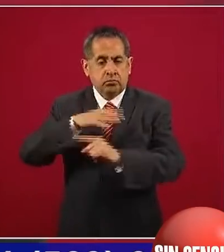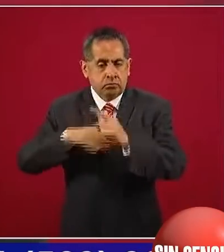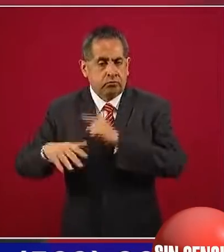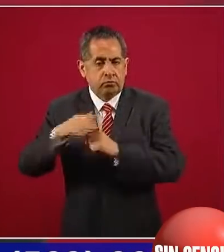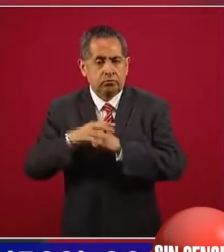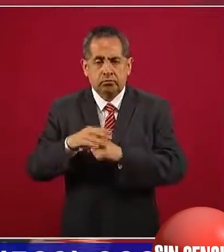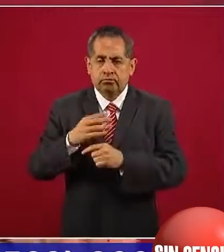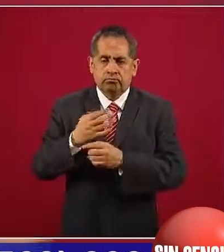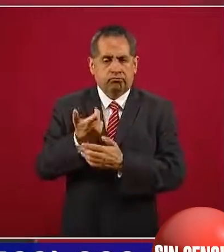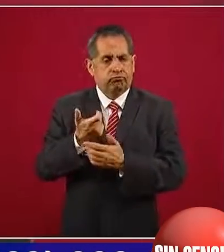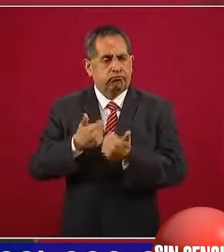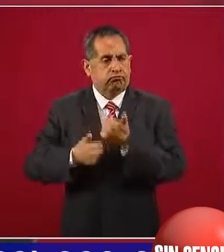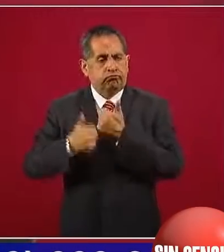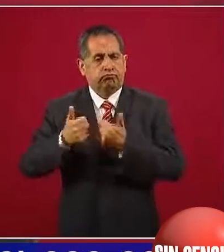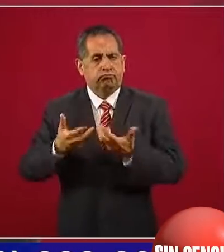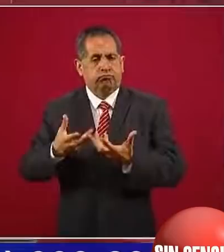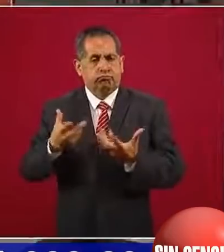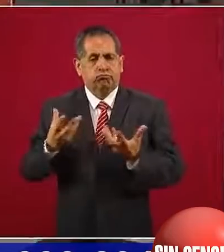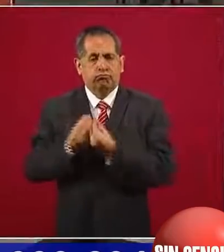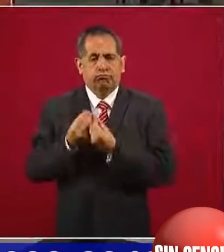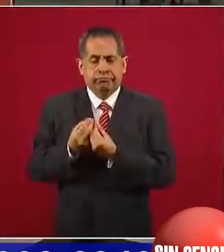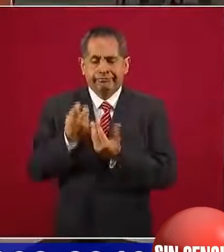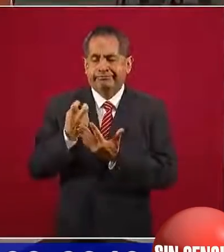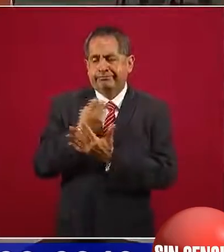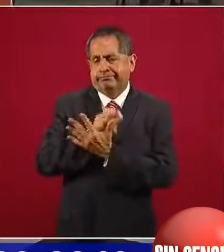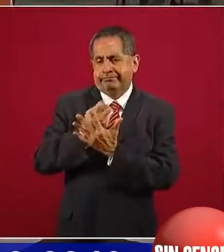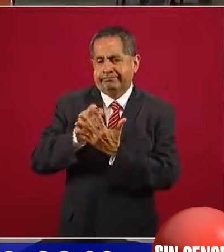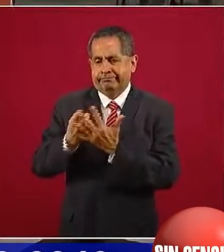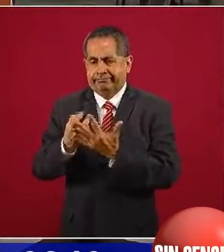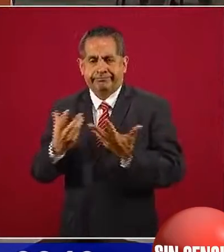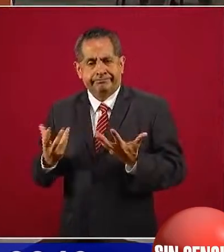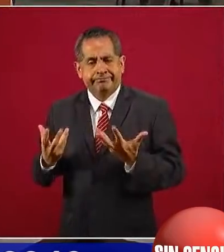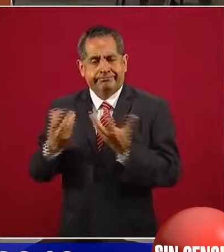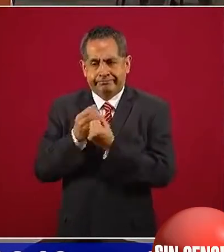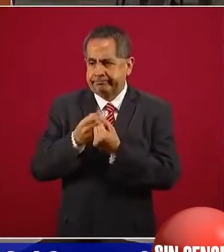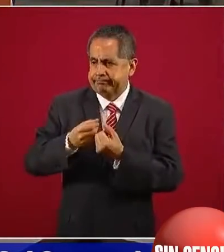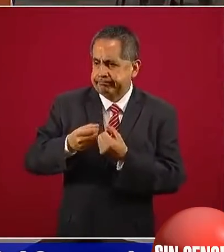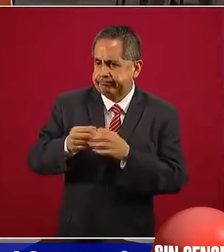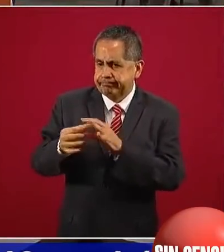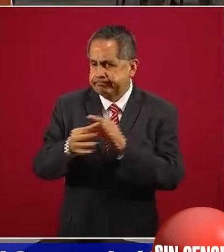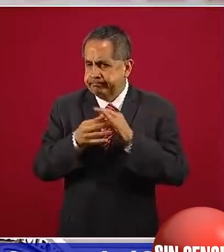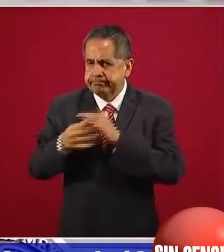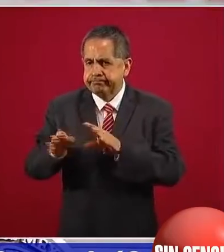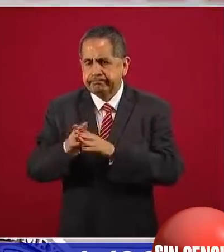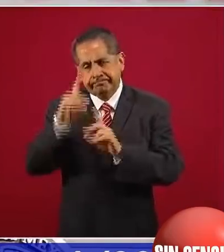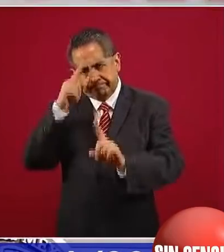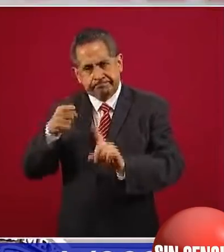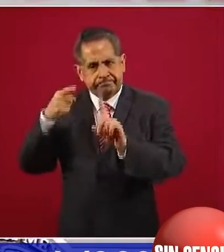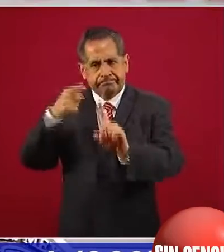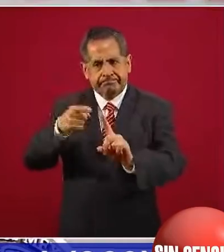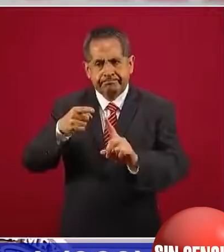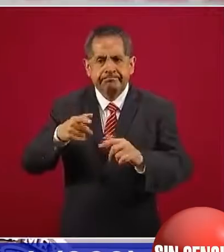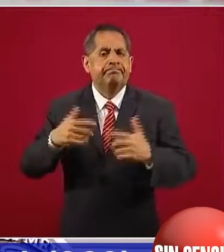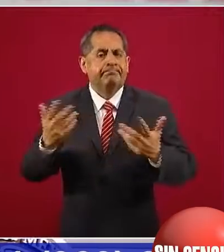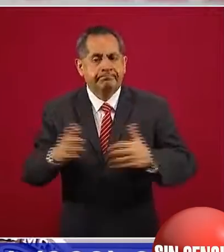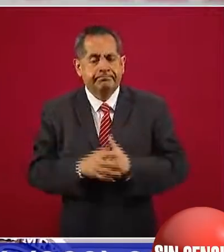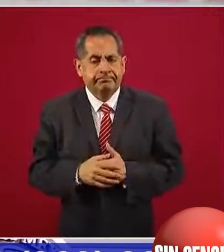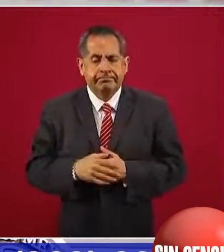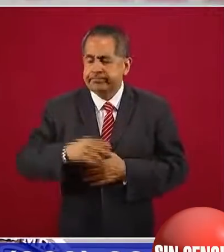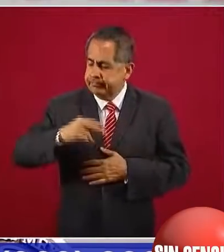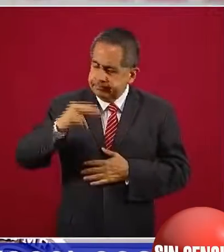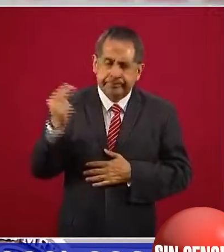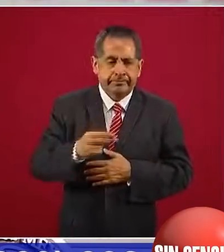Competitividad Económica, porque son aspectos que están interrelacionados unos con otros. La meta es lograr un